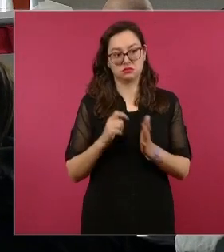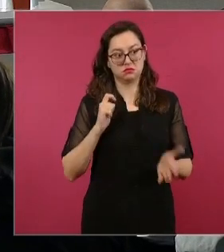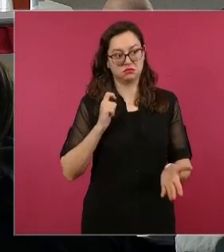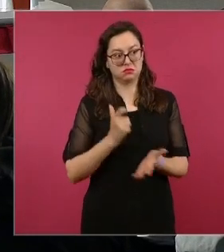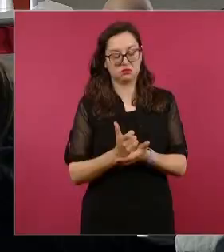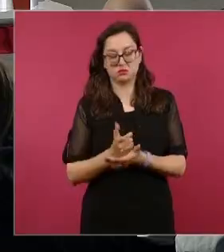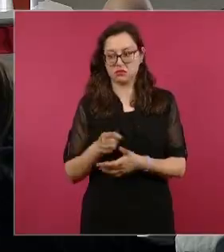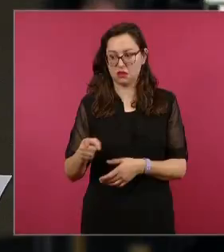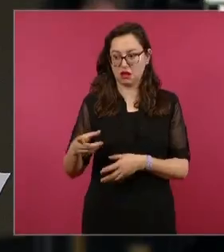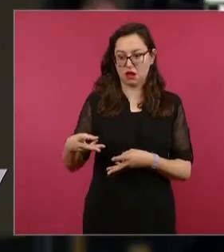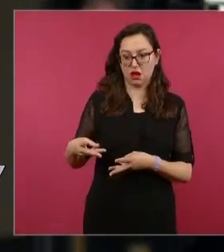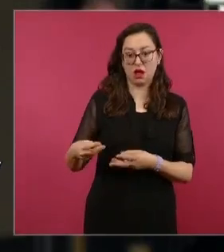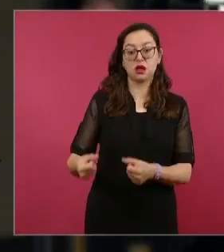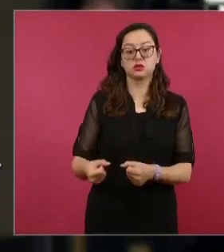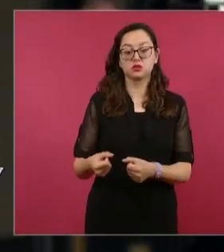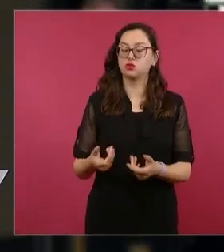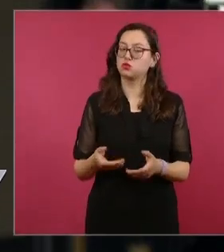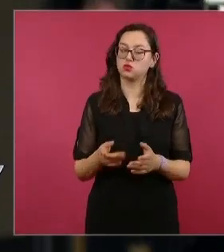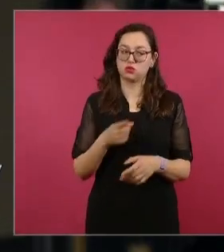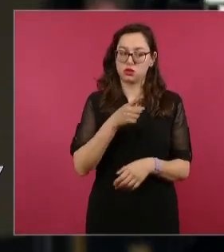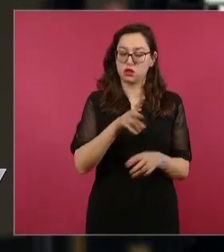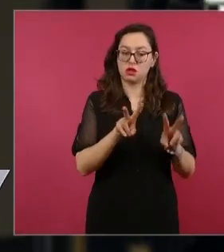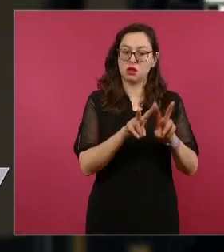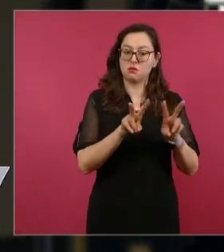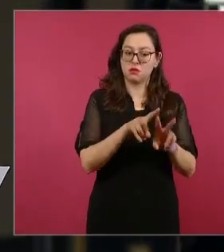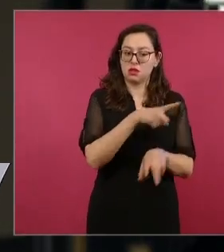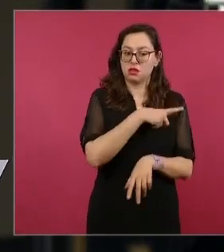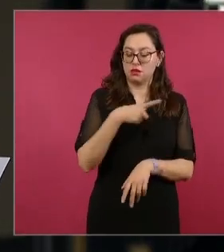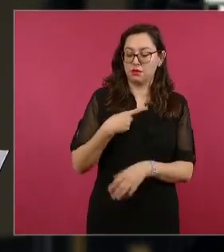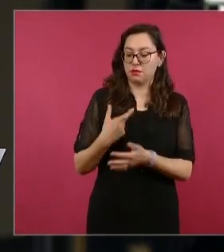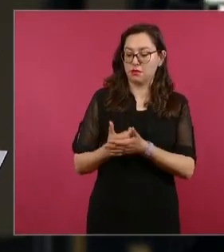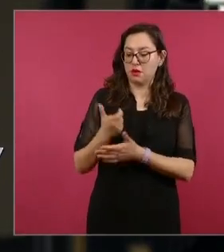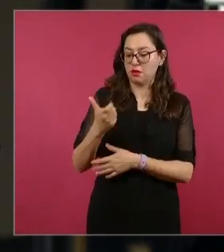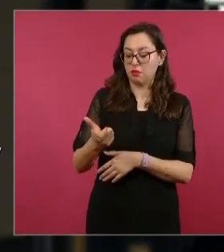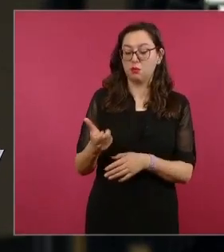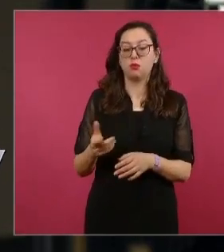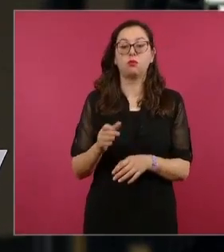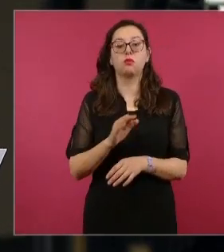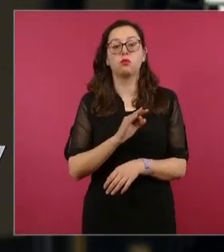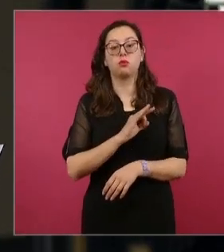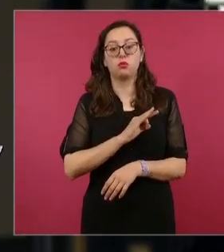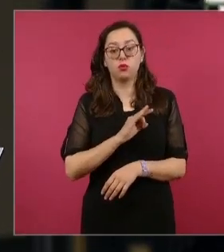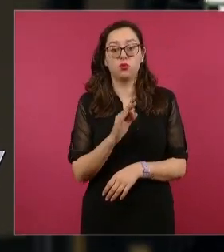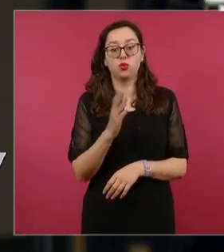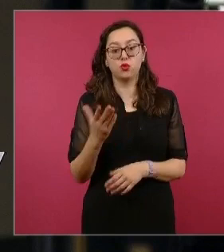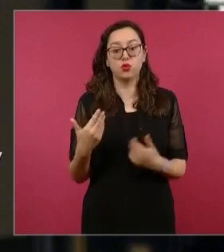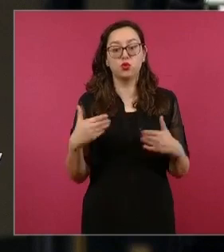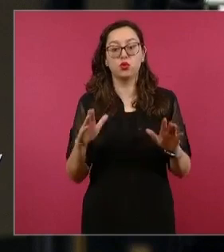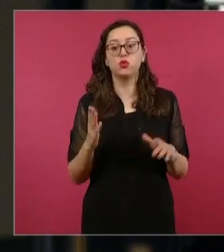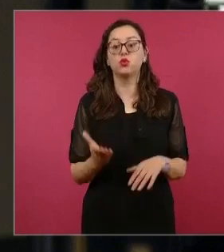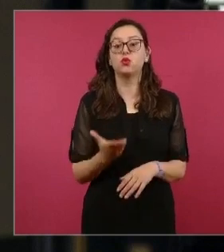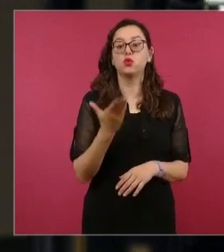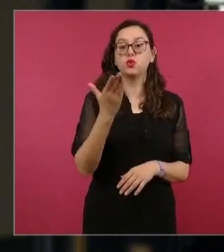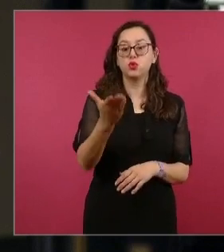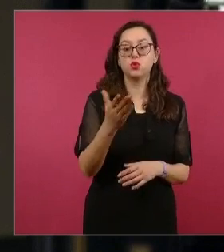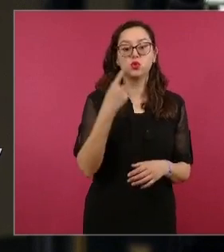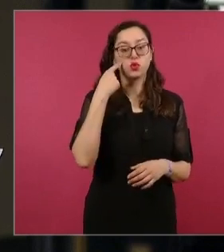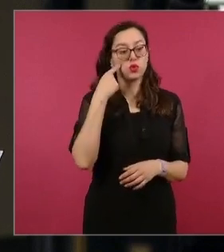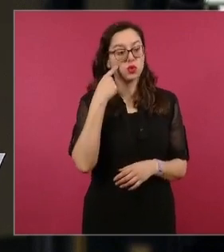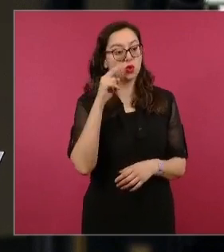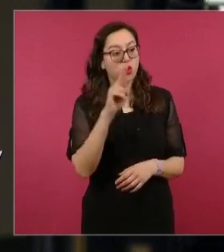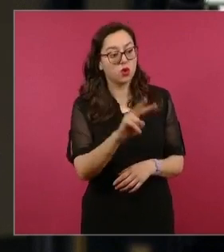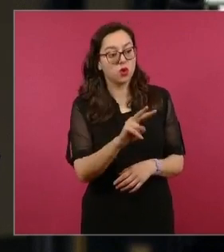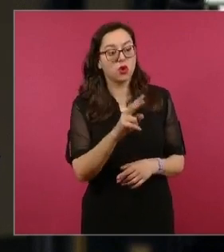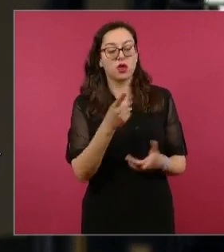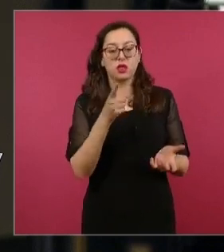900 mil pesos. Le pide respetuosamente su valiosa intervención a fin de determinar con todos los actos de corrupción que se